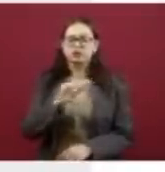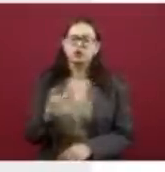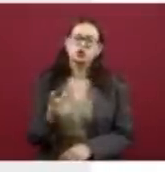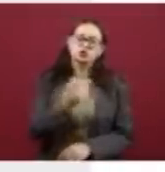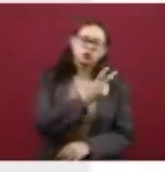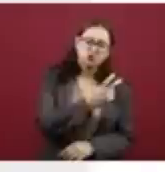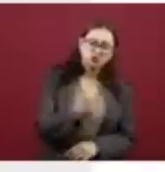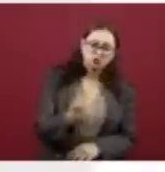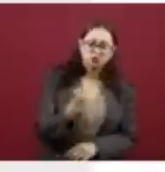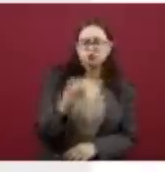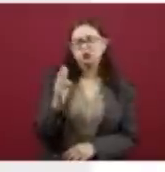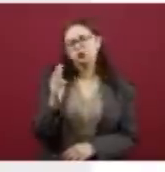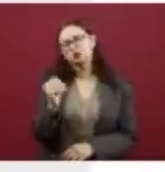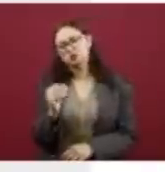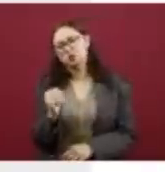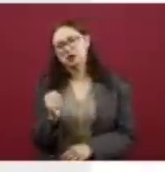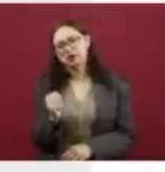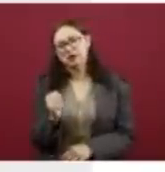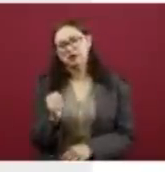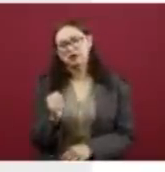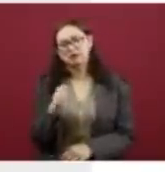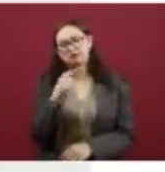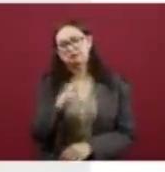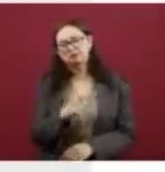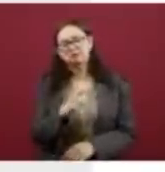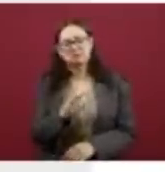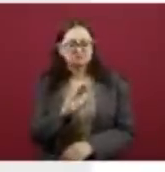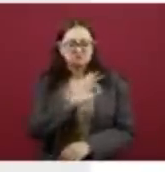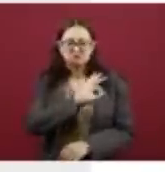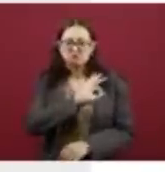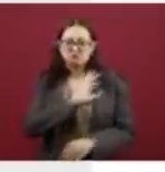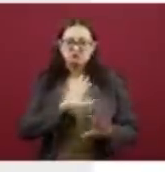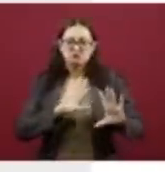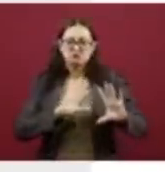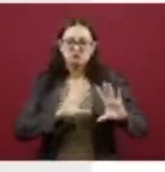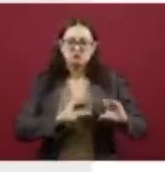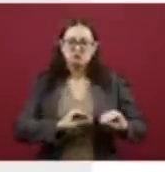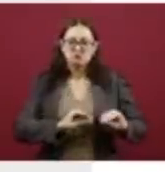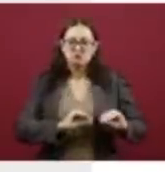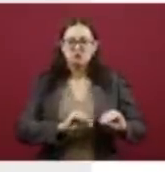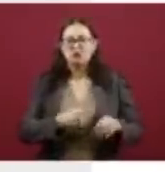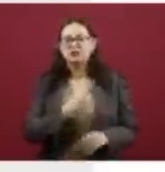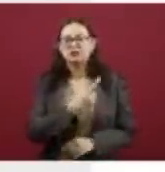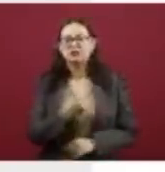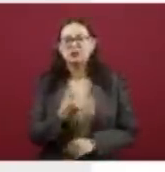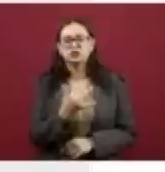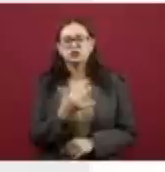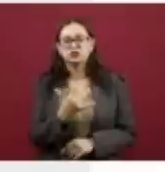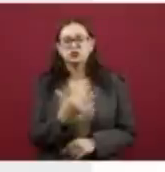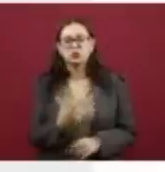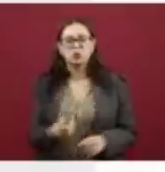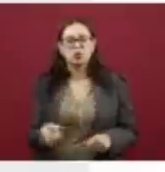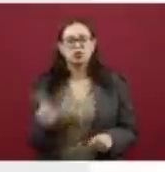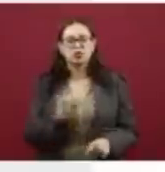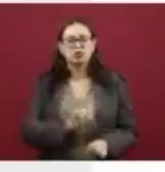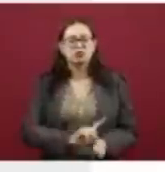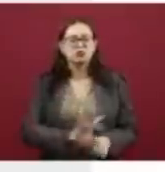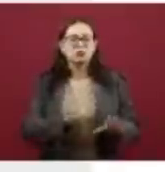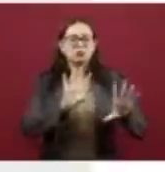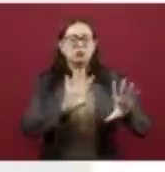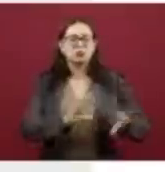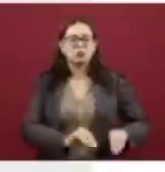209 de los usuarios tienen apagado durante más de 150 días al año el